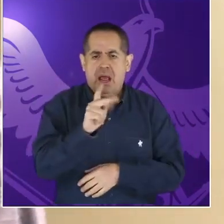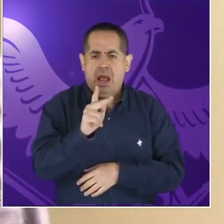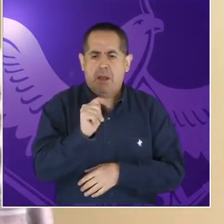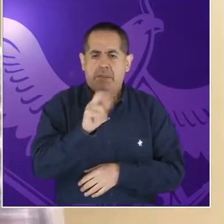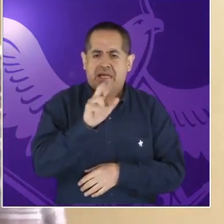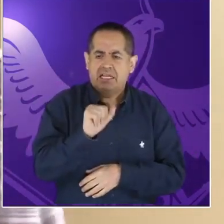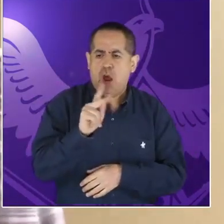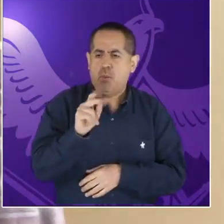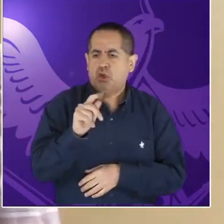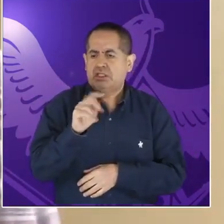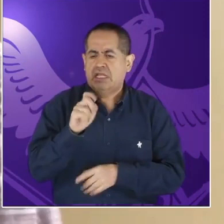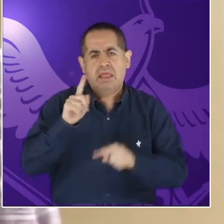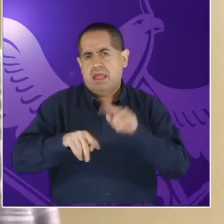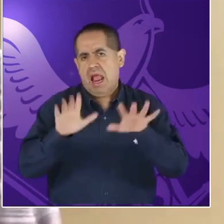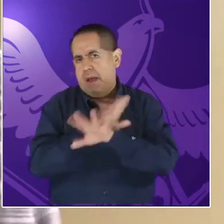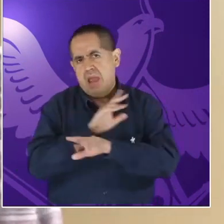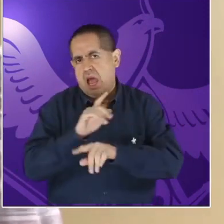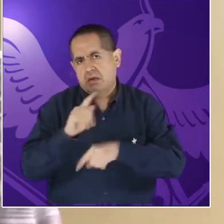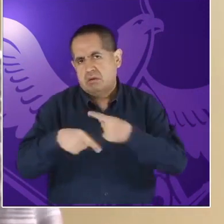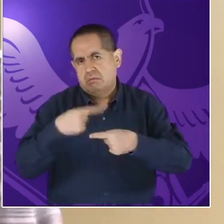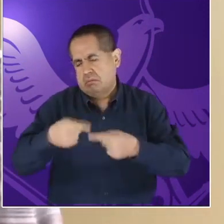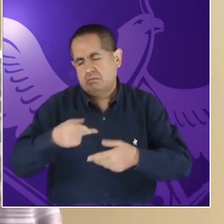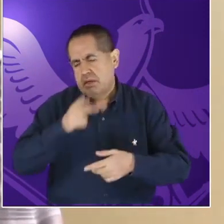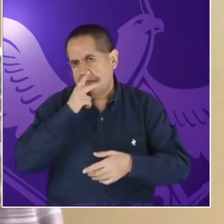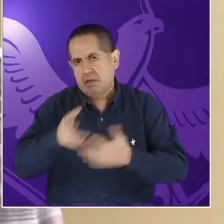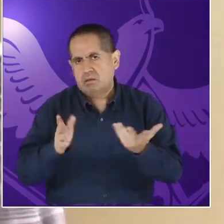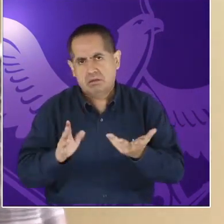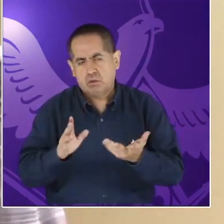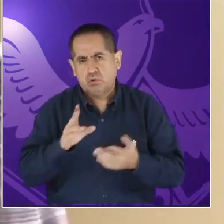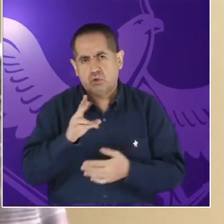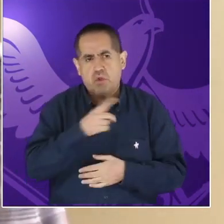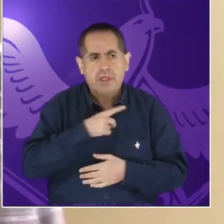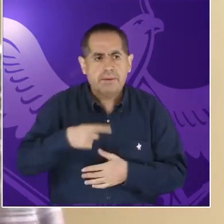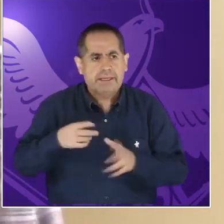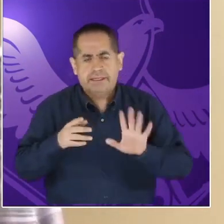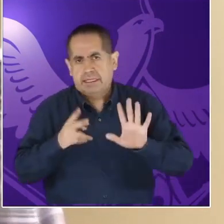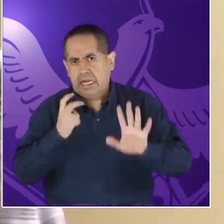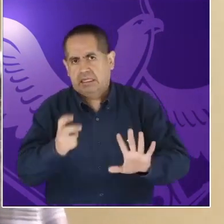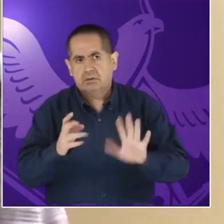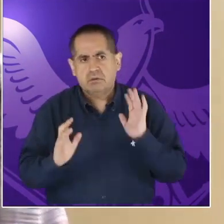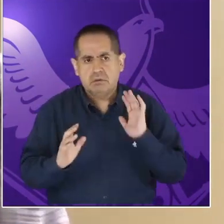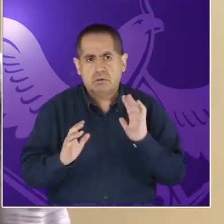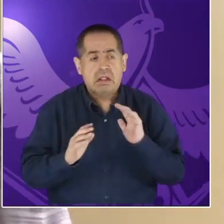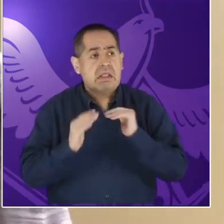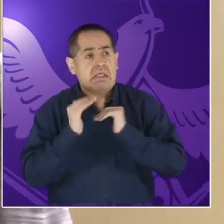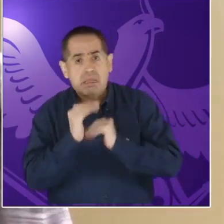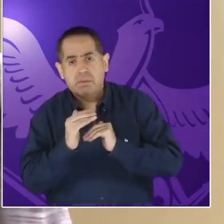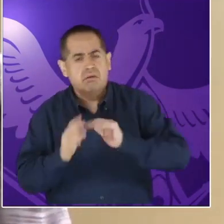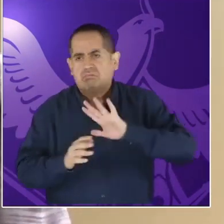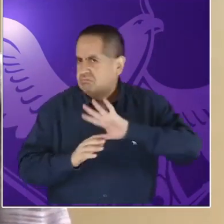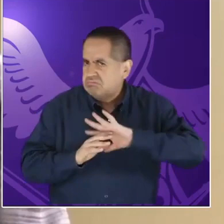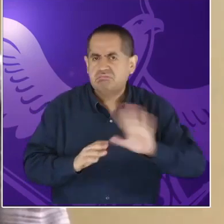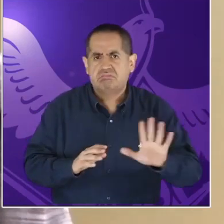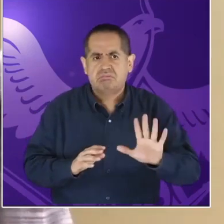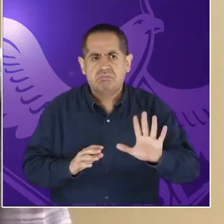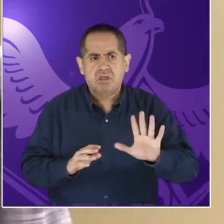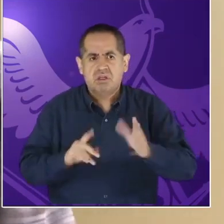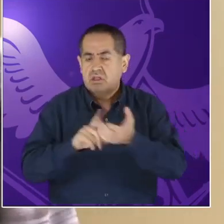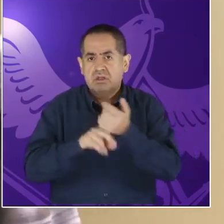patria potestad, ¿no? Sobre hijas e hijos. Entonces yo creo que no tenemos una discrecionalidad, ni una